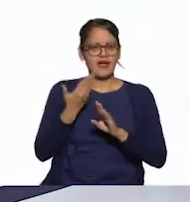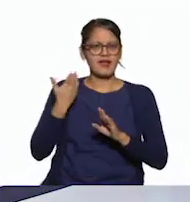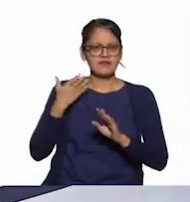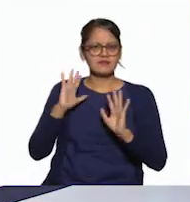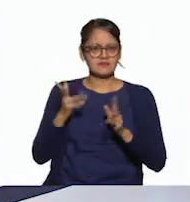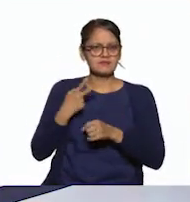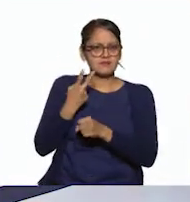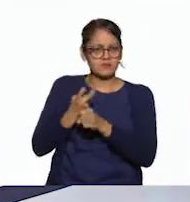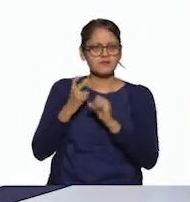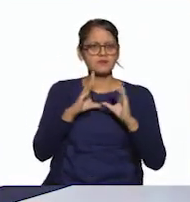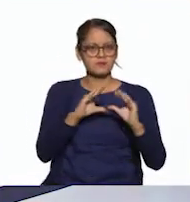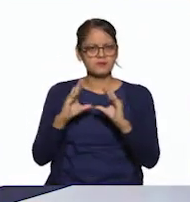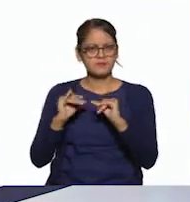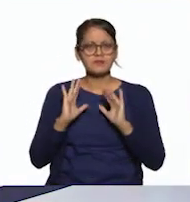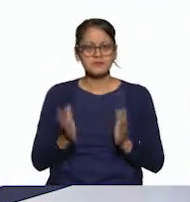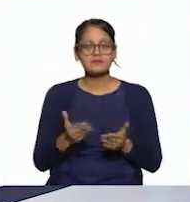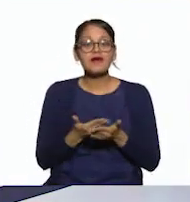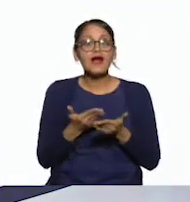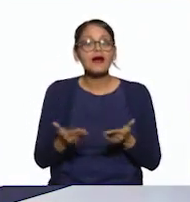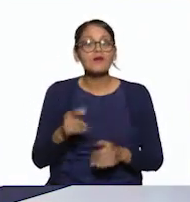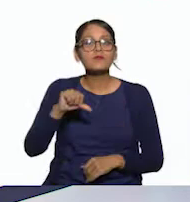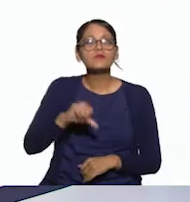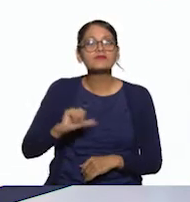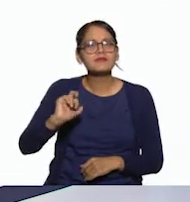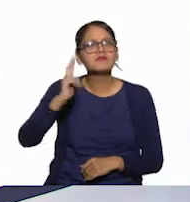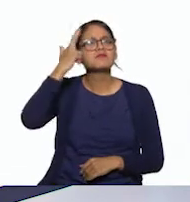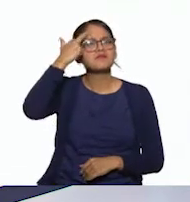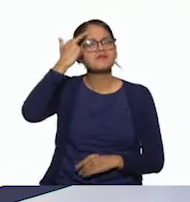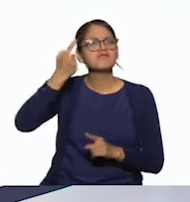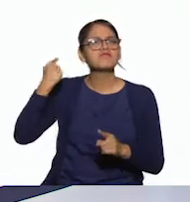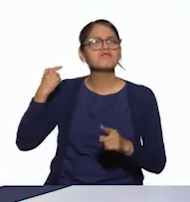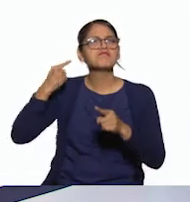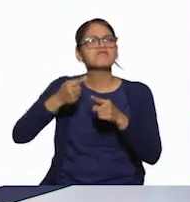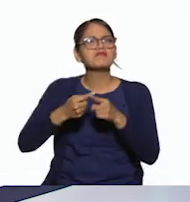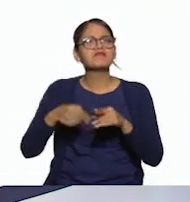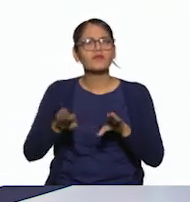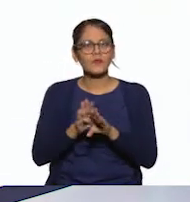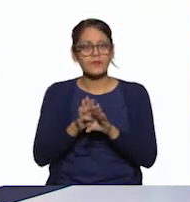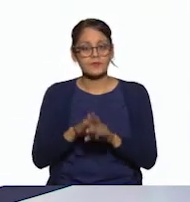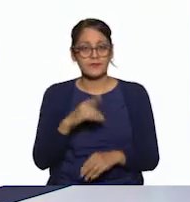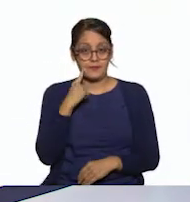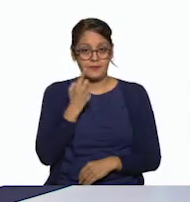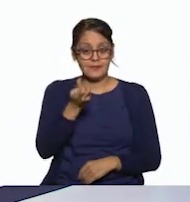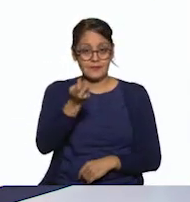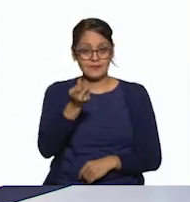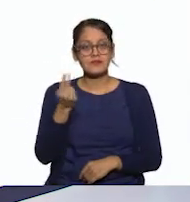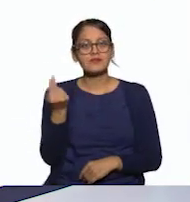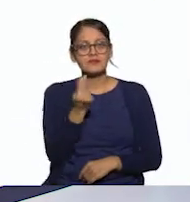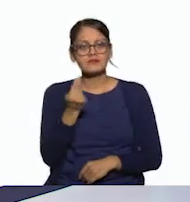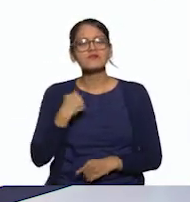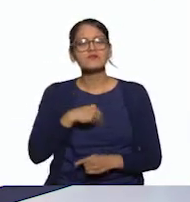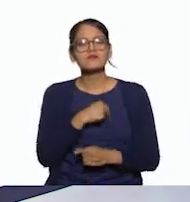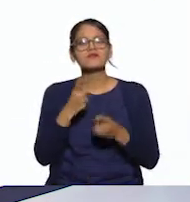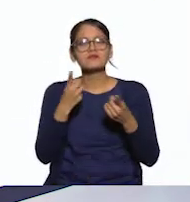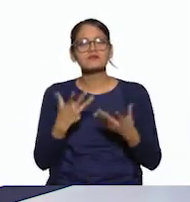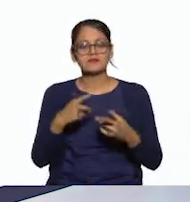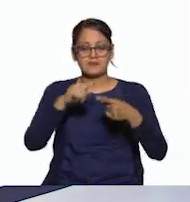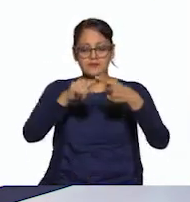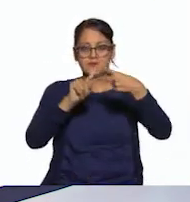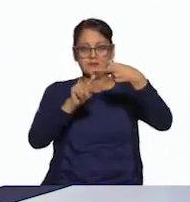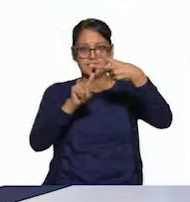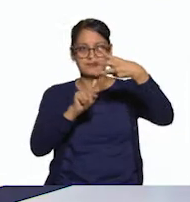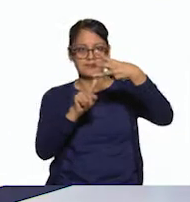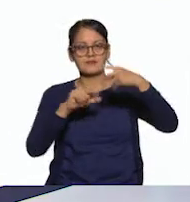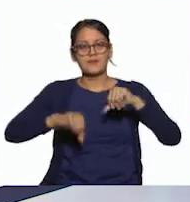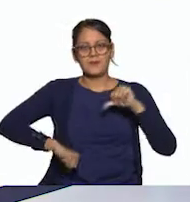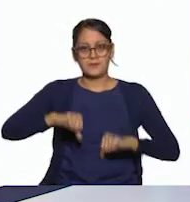ya vieron en segundo grado. Y hoy vamos a recordar un poco acerca de ello. Para ello necesitamos realizar tres